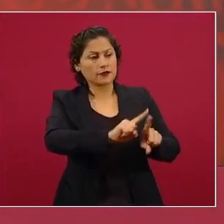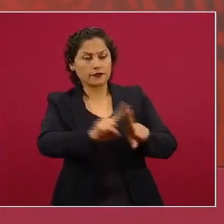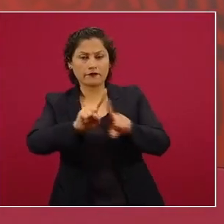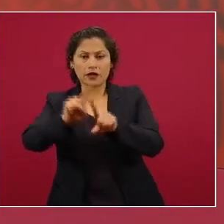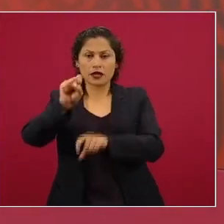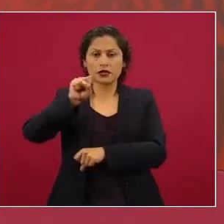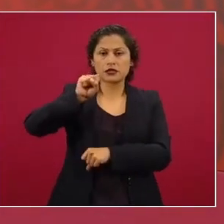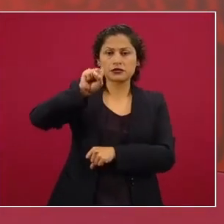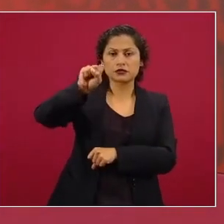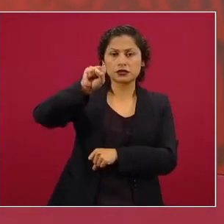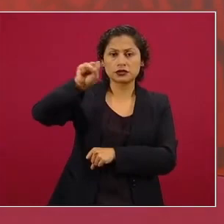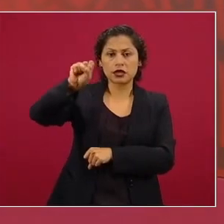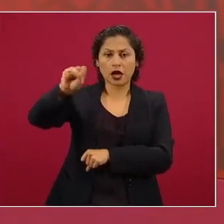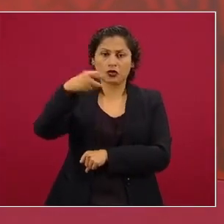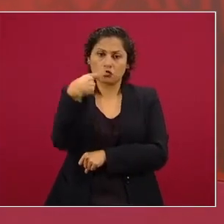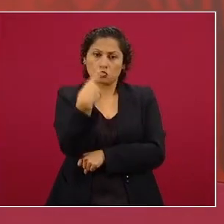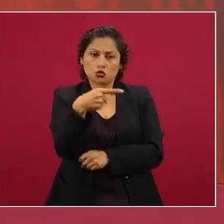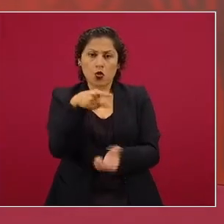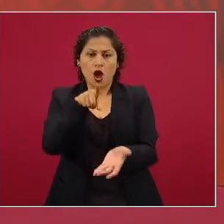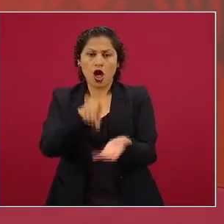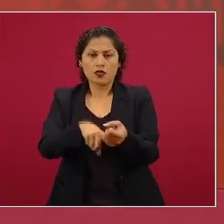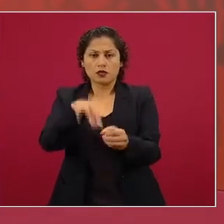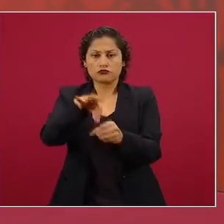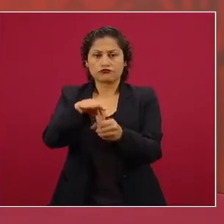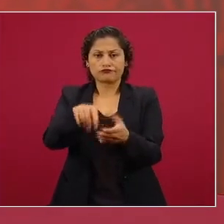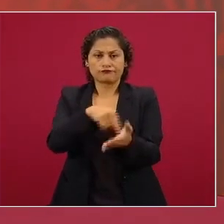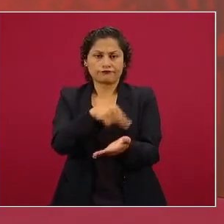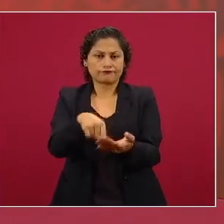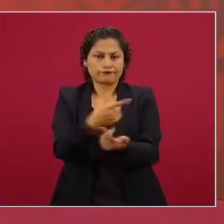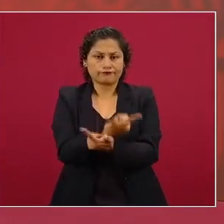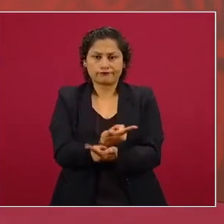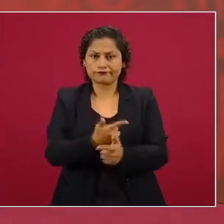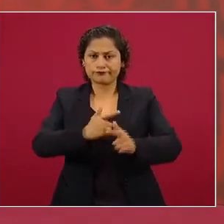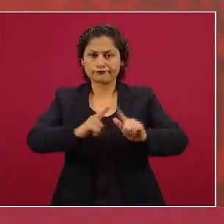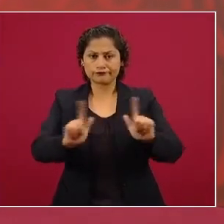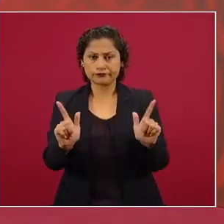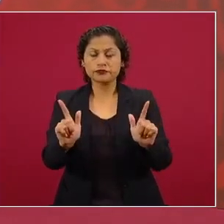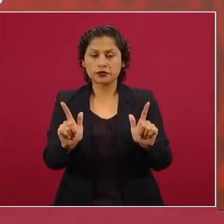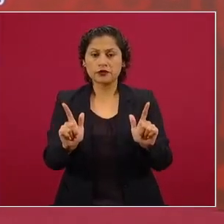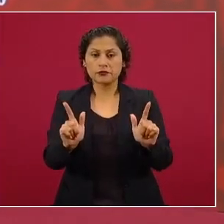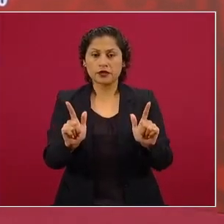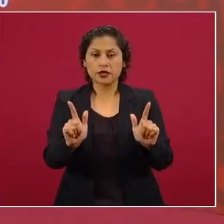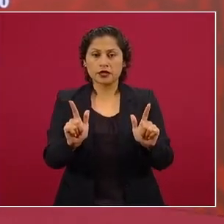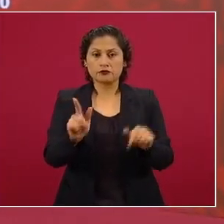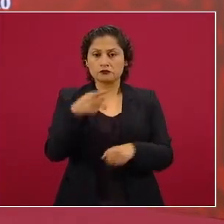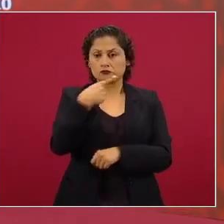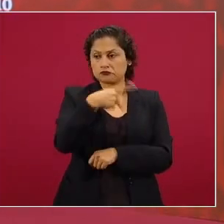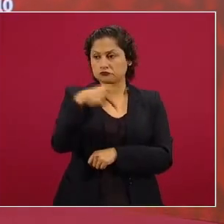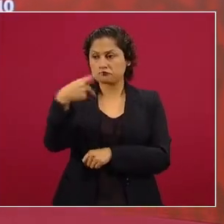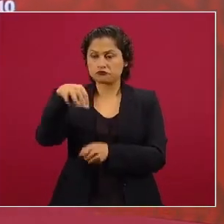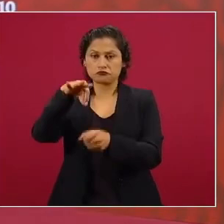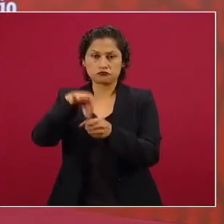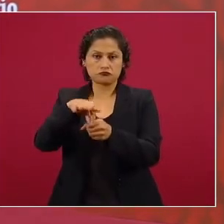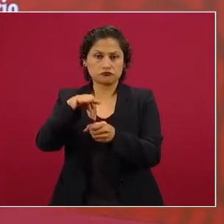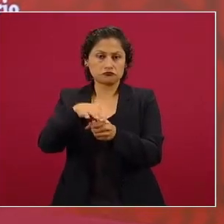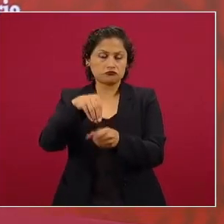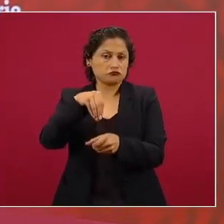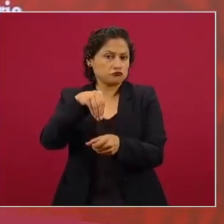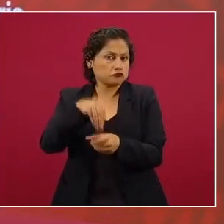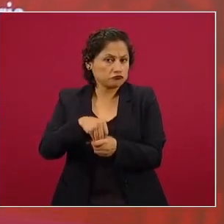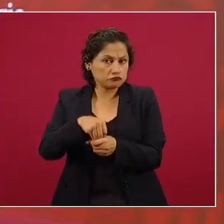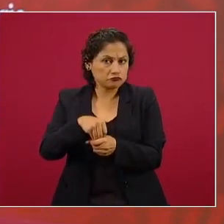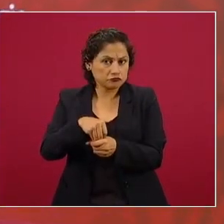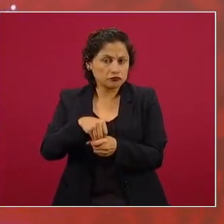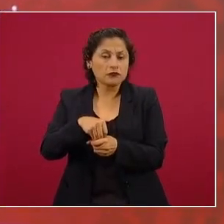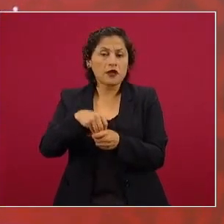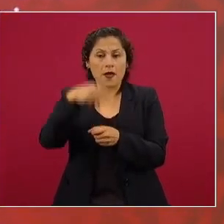lleven a cabo elecciones libres, ¿sí?, con voto secreto